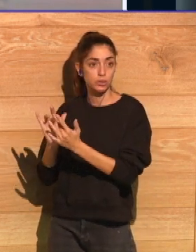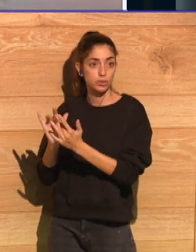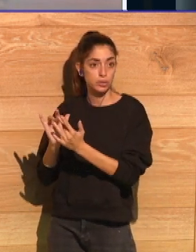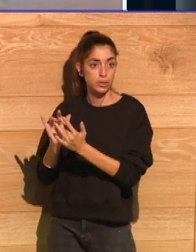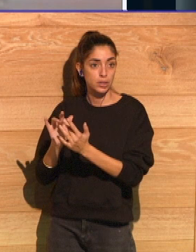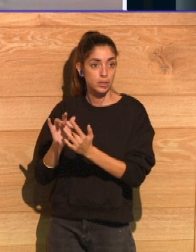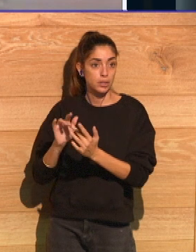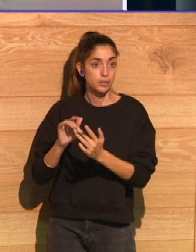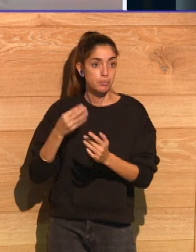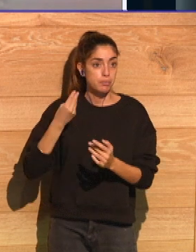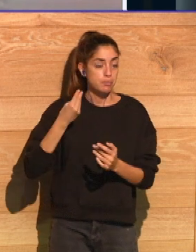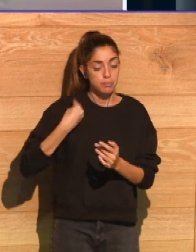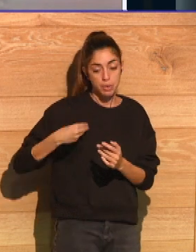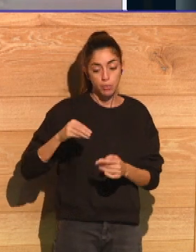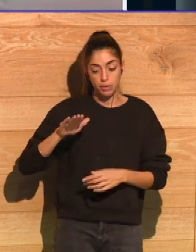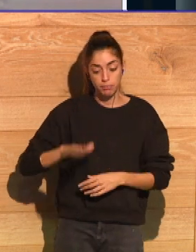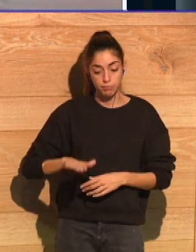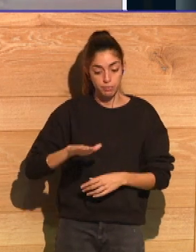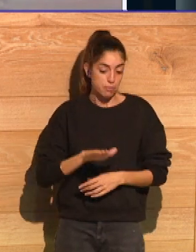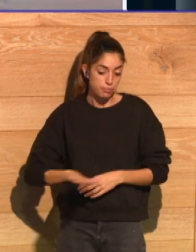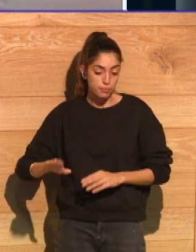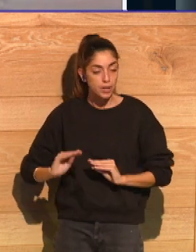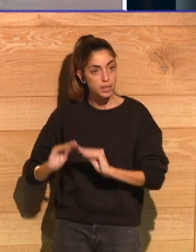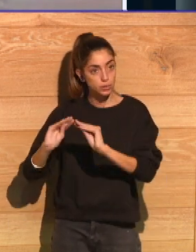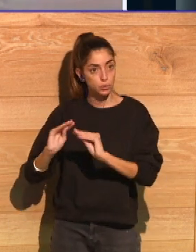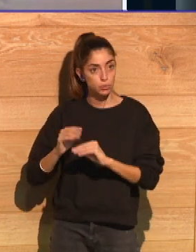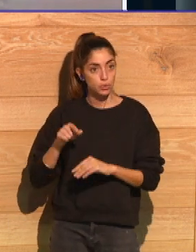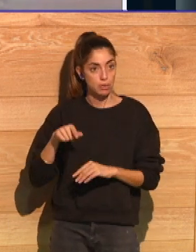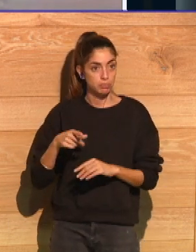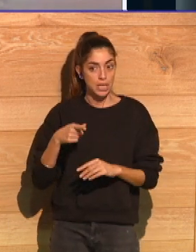poco habitual de infancia, de manera sorprendente.